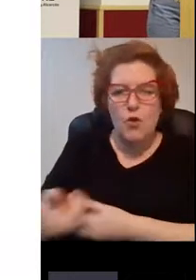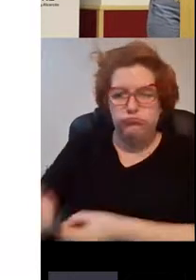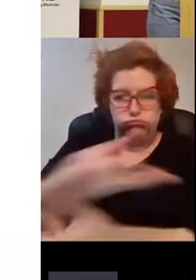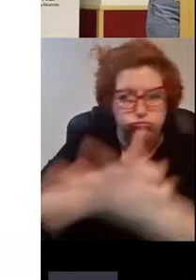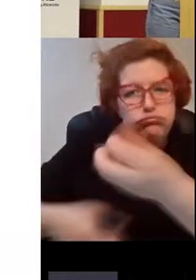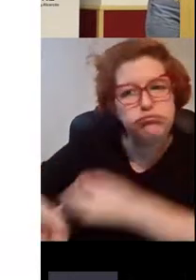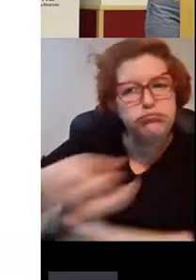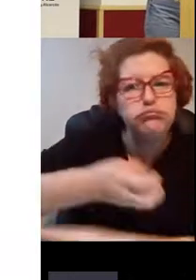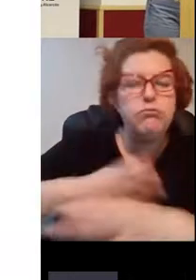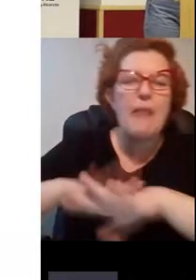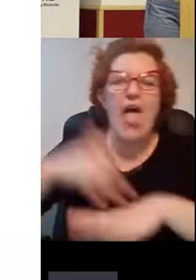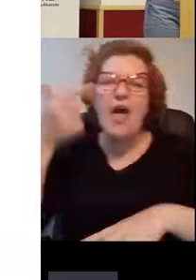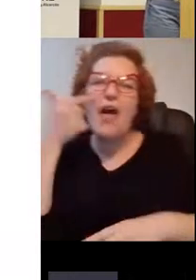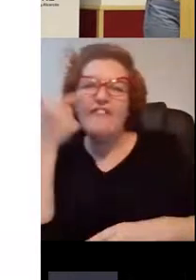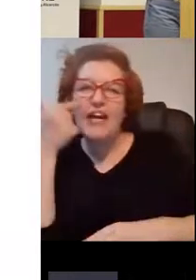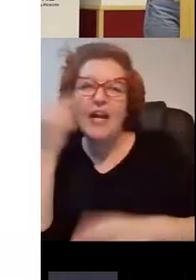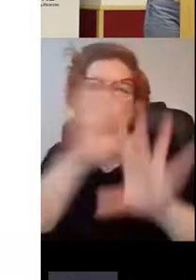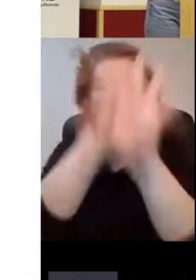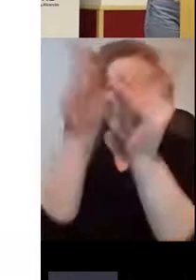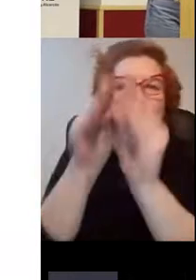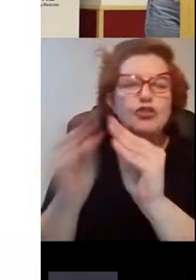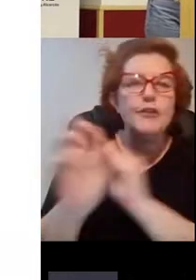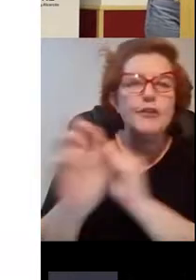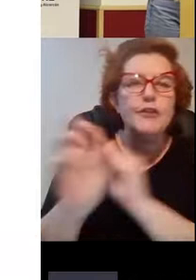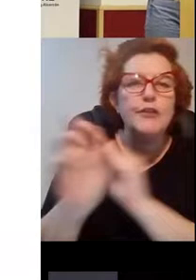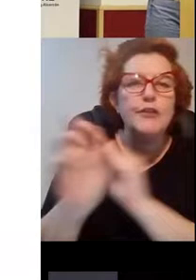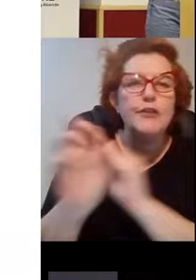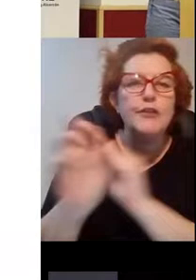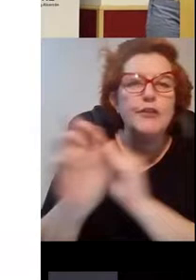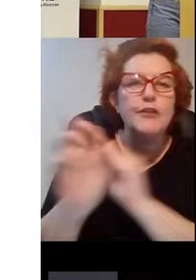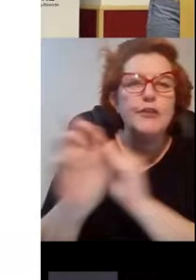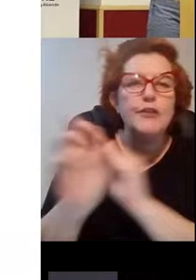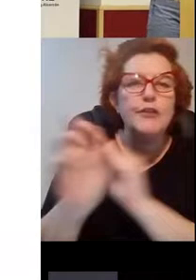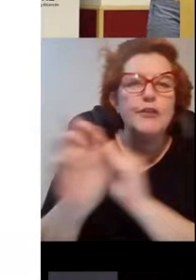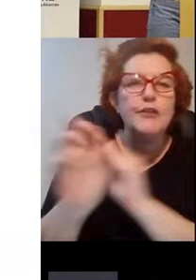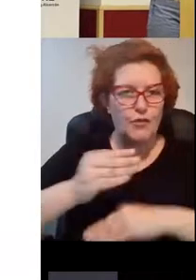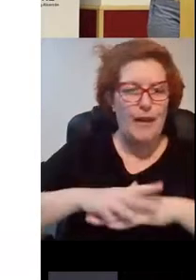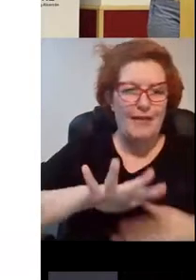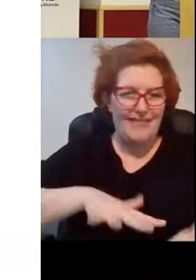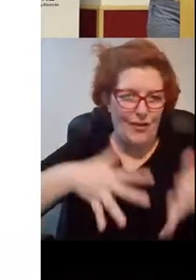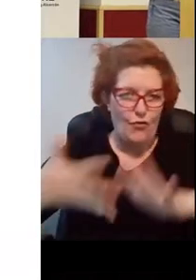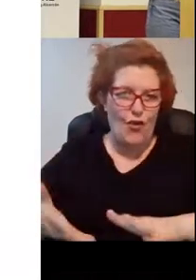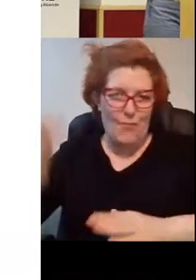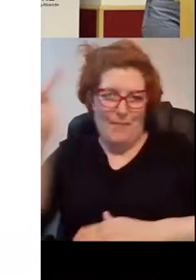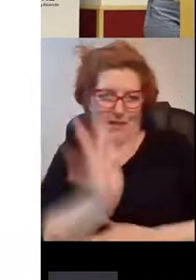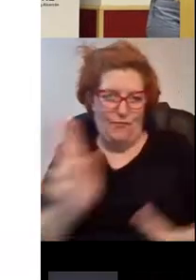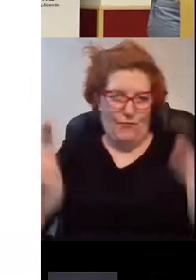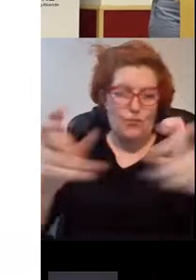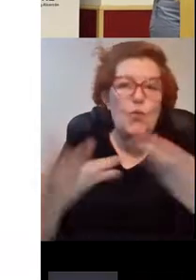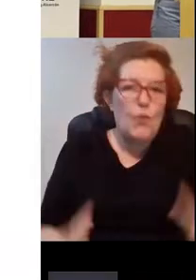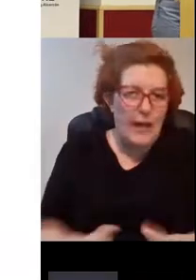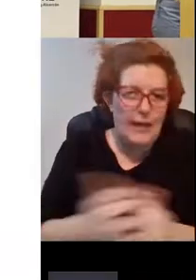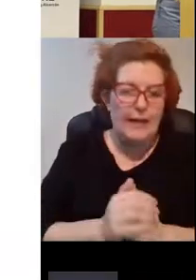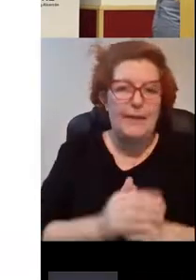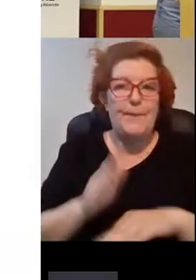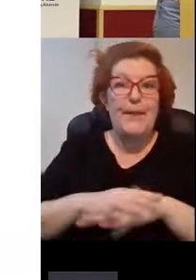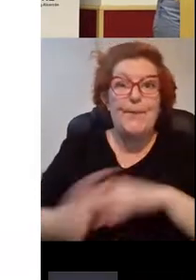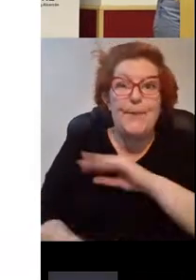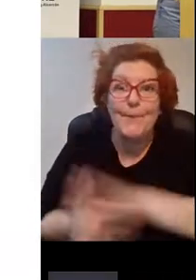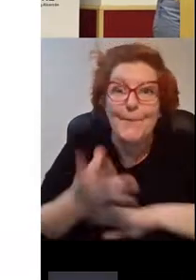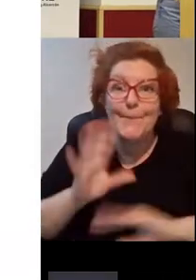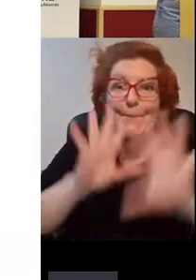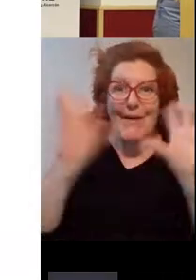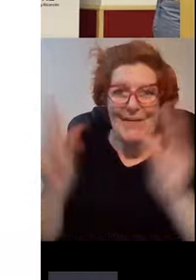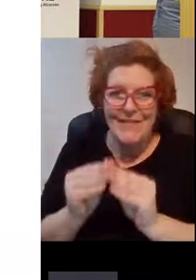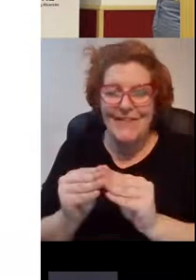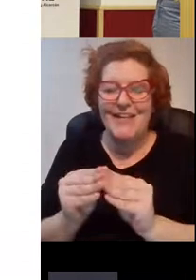para ver cuáles eran las conclusiones sobre estrategias que se aplican en la traducción. Para poder formular las conclusiones,